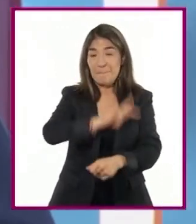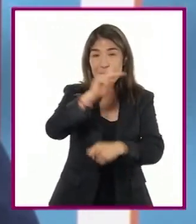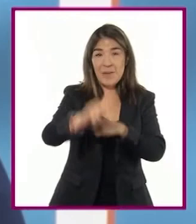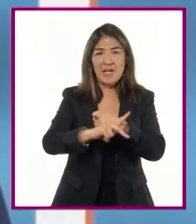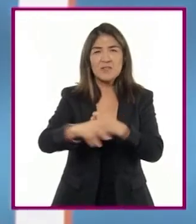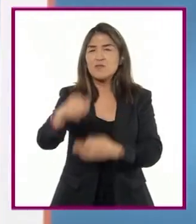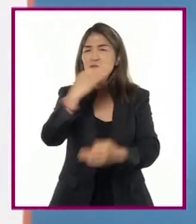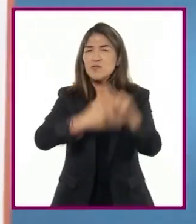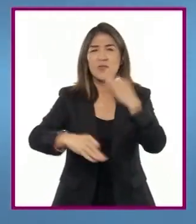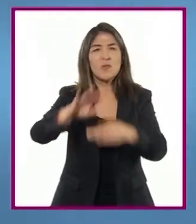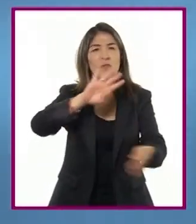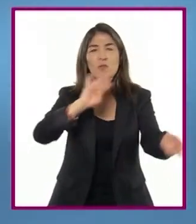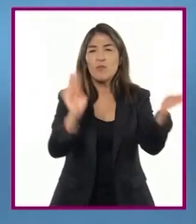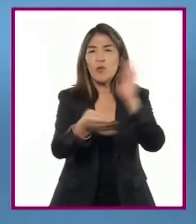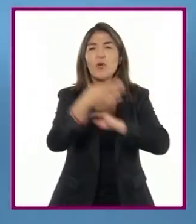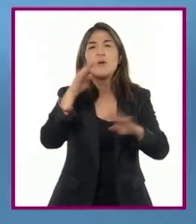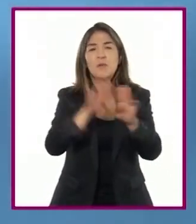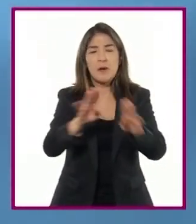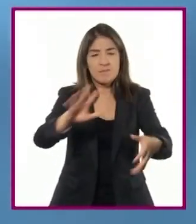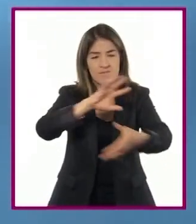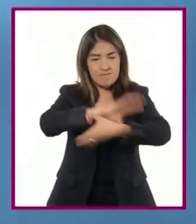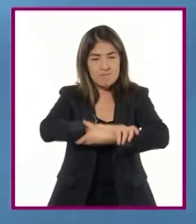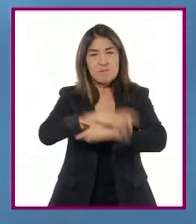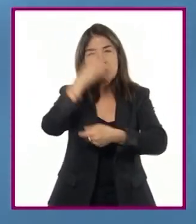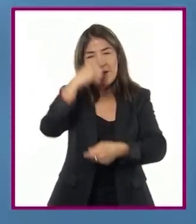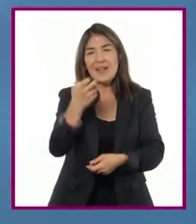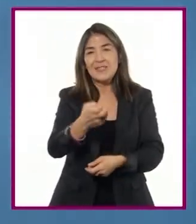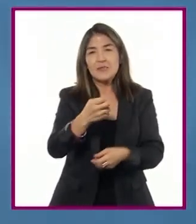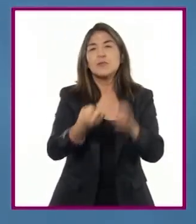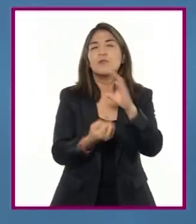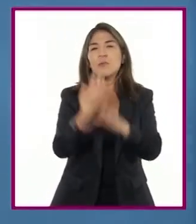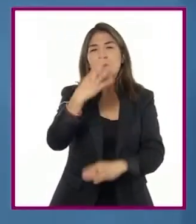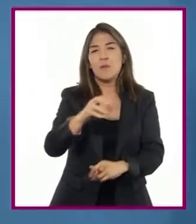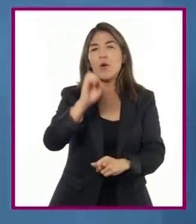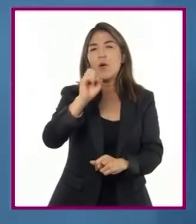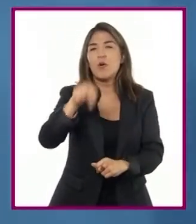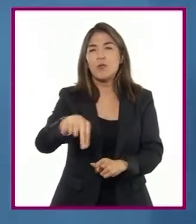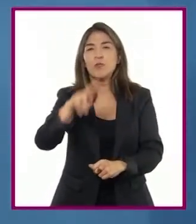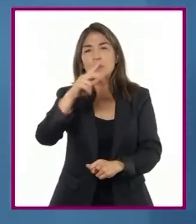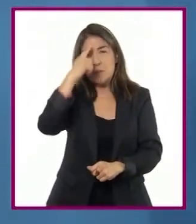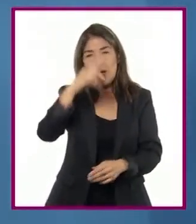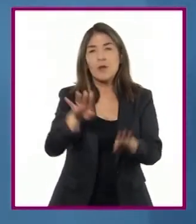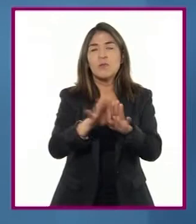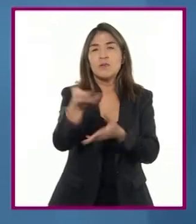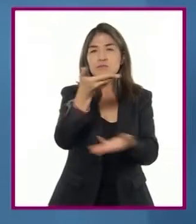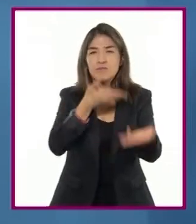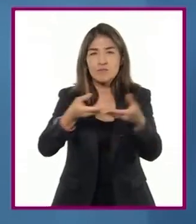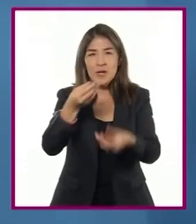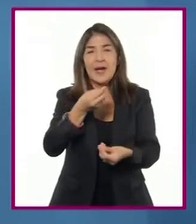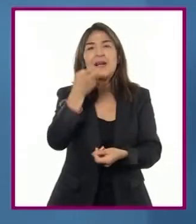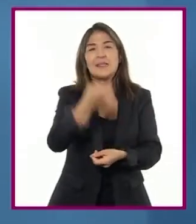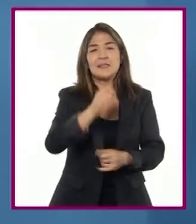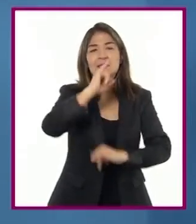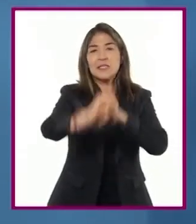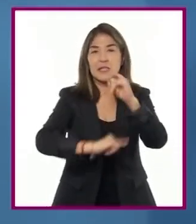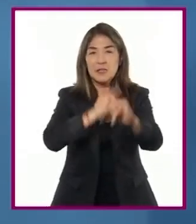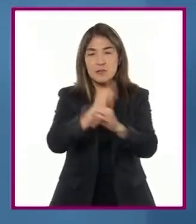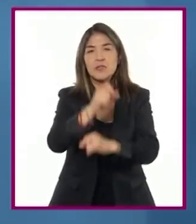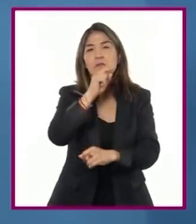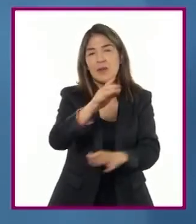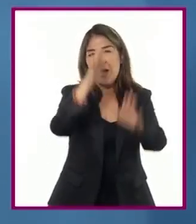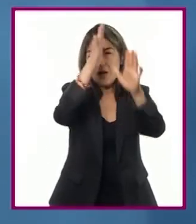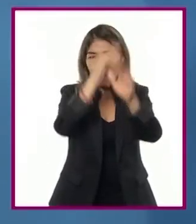para crear la Organización de las Naciones Unidas para promover la cooperación internacional y llegar a acuerdos de paz y